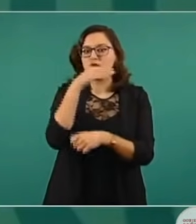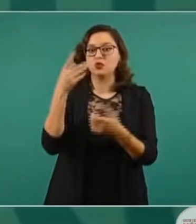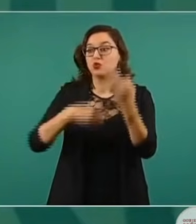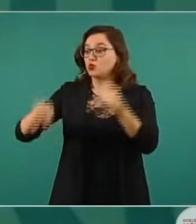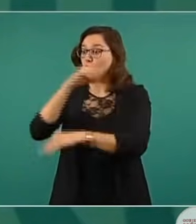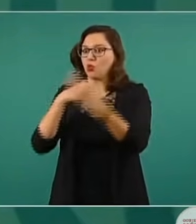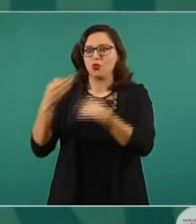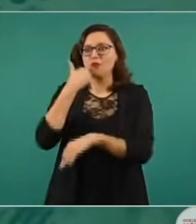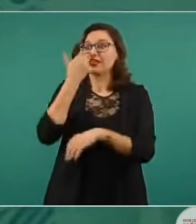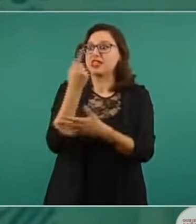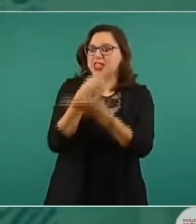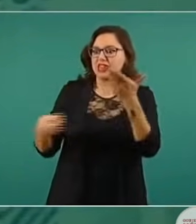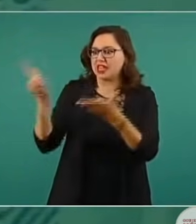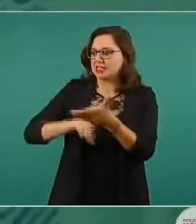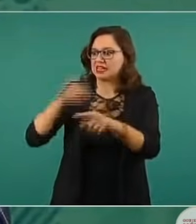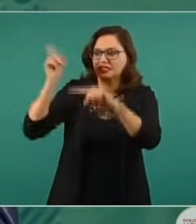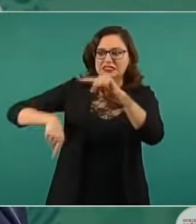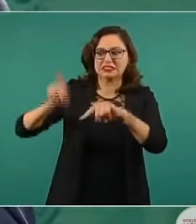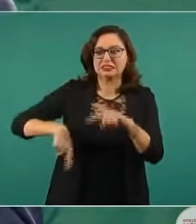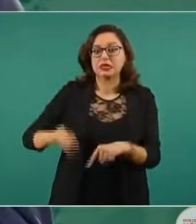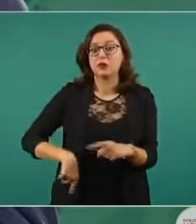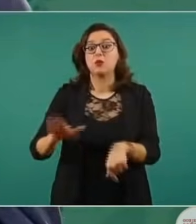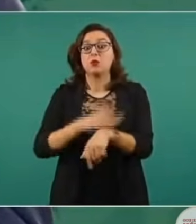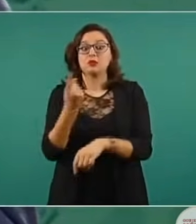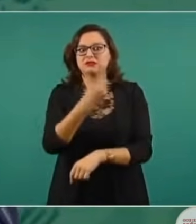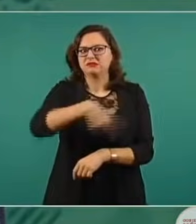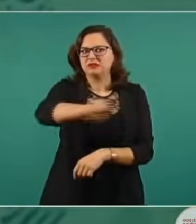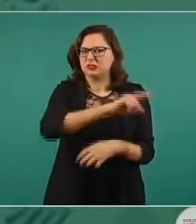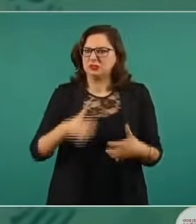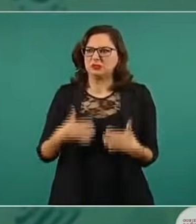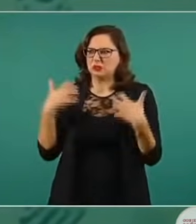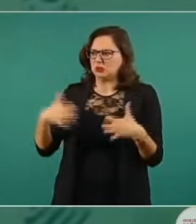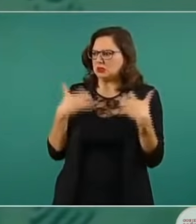eso les molesta mucho,